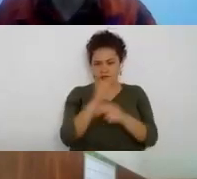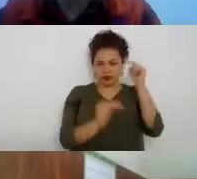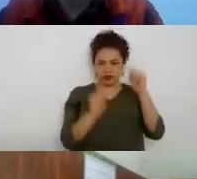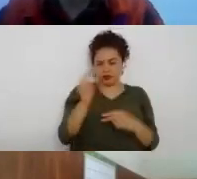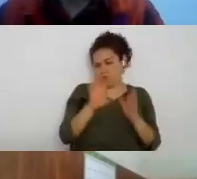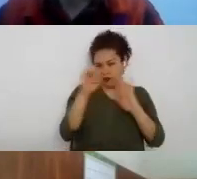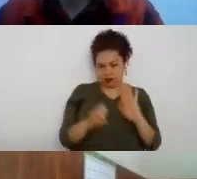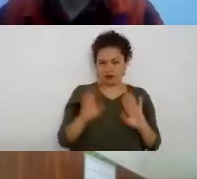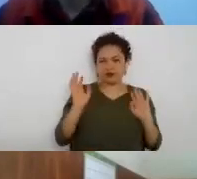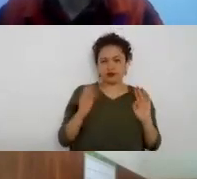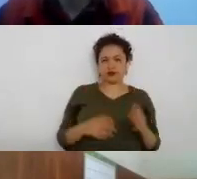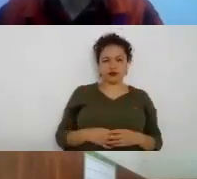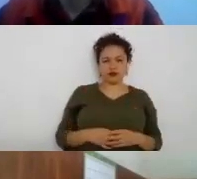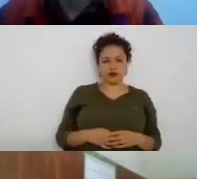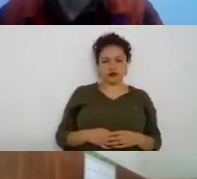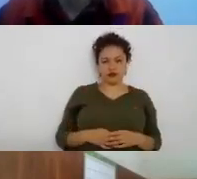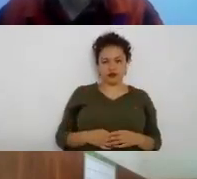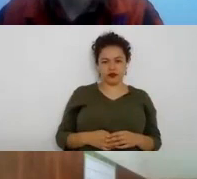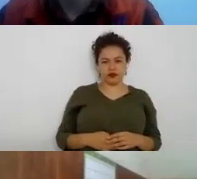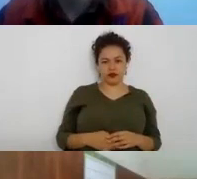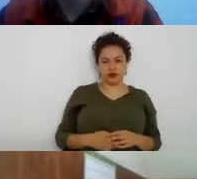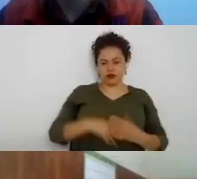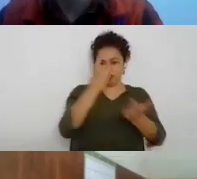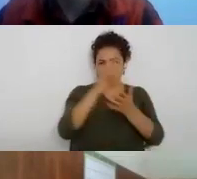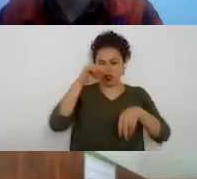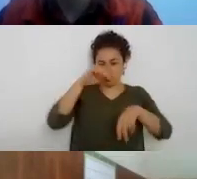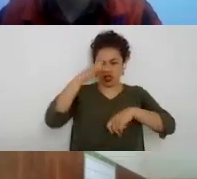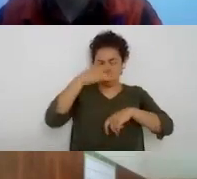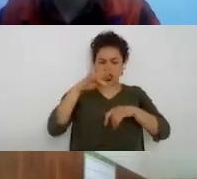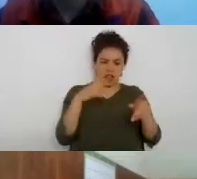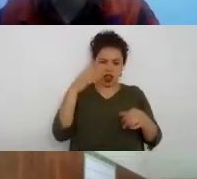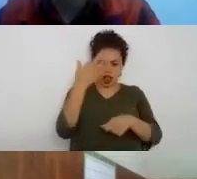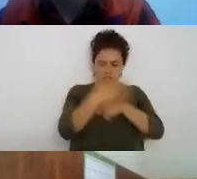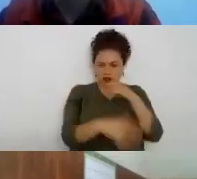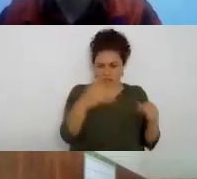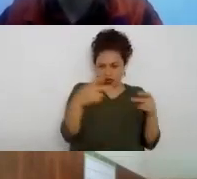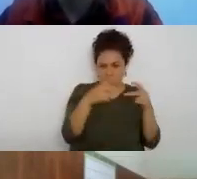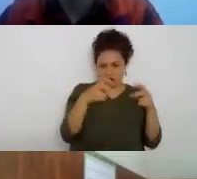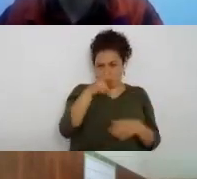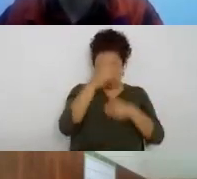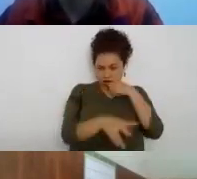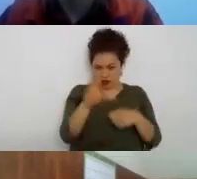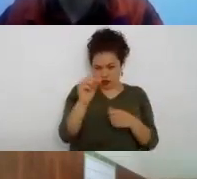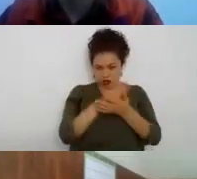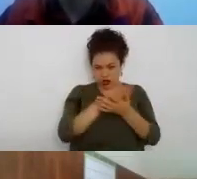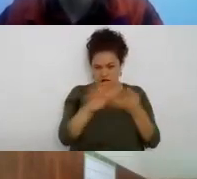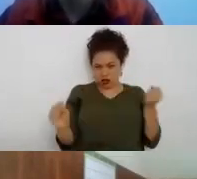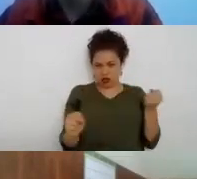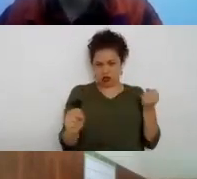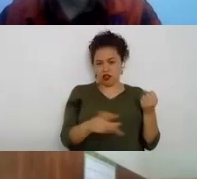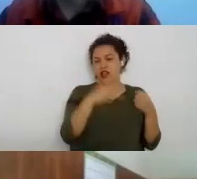qué? Porque llega a tocar simplemente lo que es la terminación nerviosa, pero no la destruye, a diferencia de la tercer